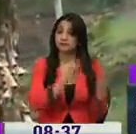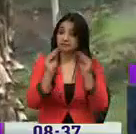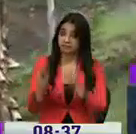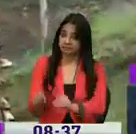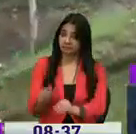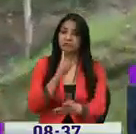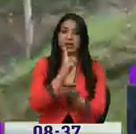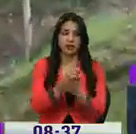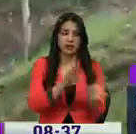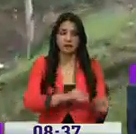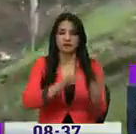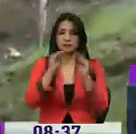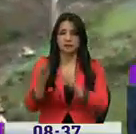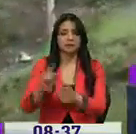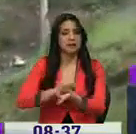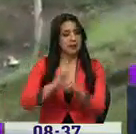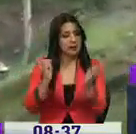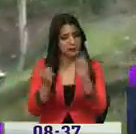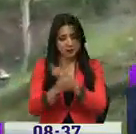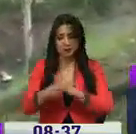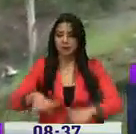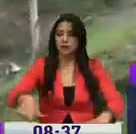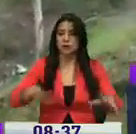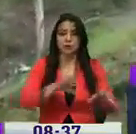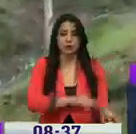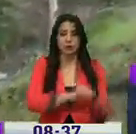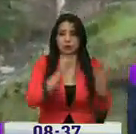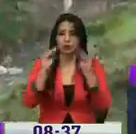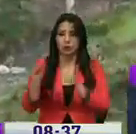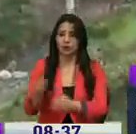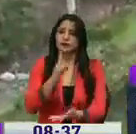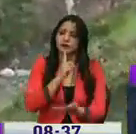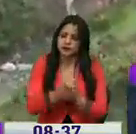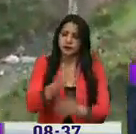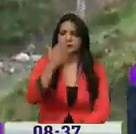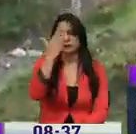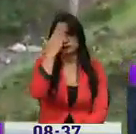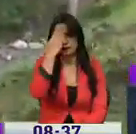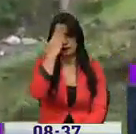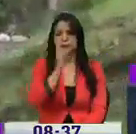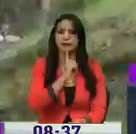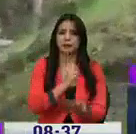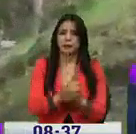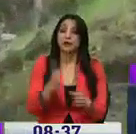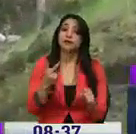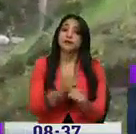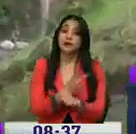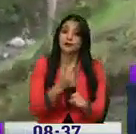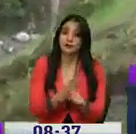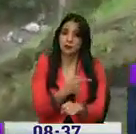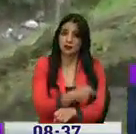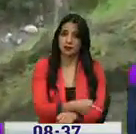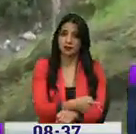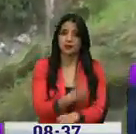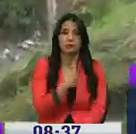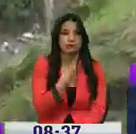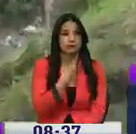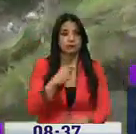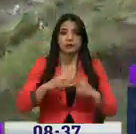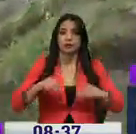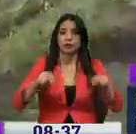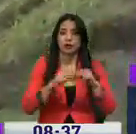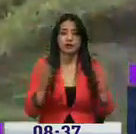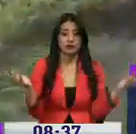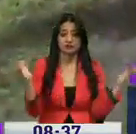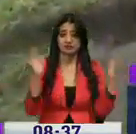bloque. Sí, automáticamente nosotros somos conscientes ya como es la segunda vez que nos golpea la